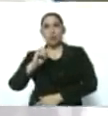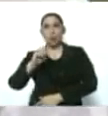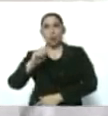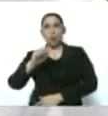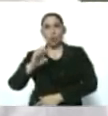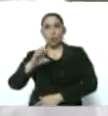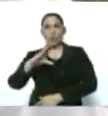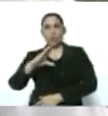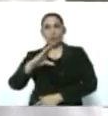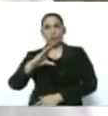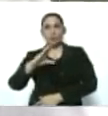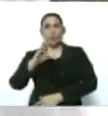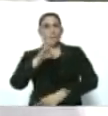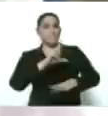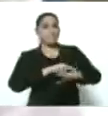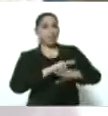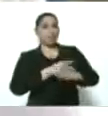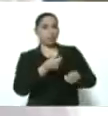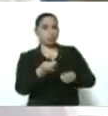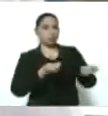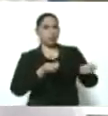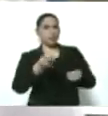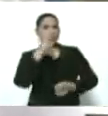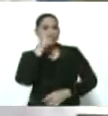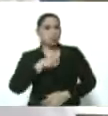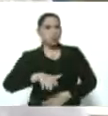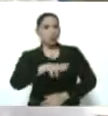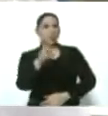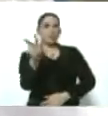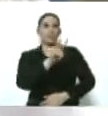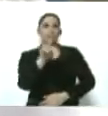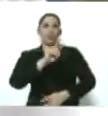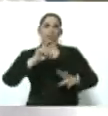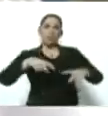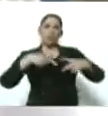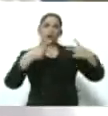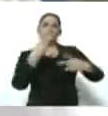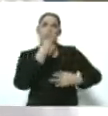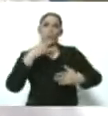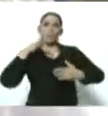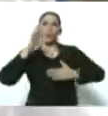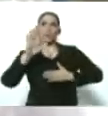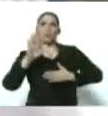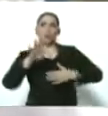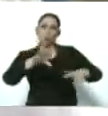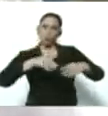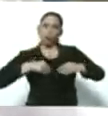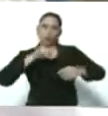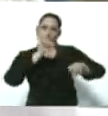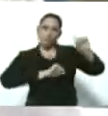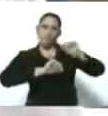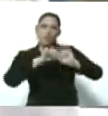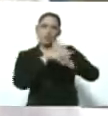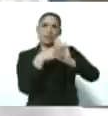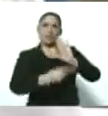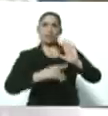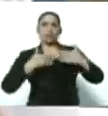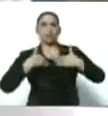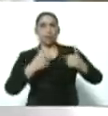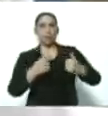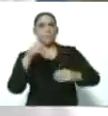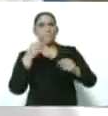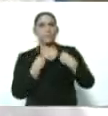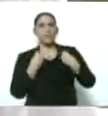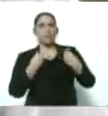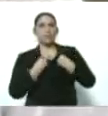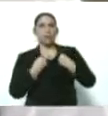presidente. Un médico al servicio del pueblo venezolano y aquí renovando el compromiso con la defensa del derecho a la salud y la vida, con